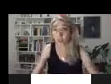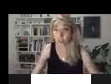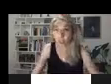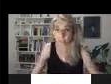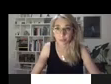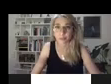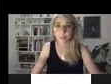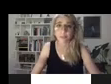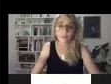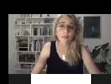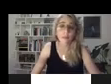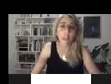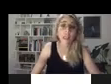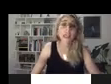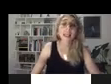de nuestra identidad.